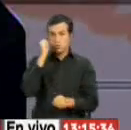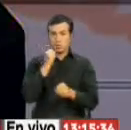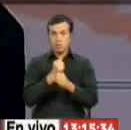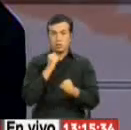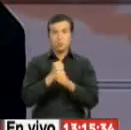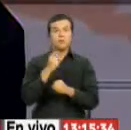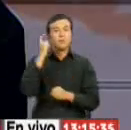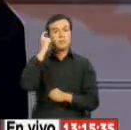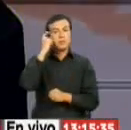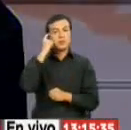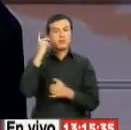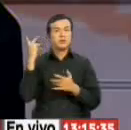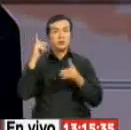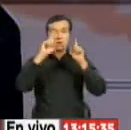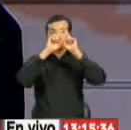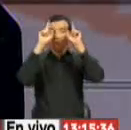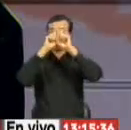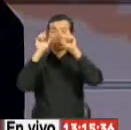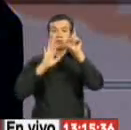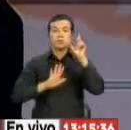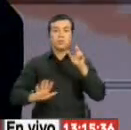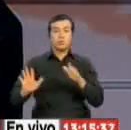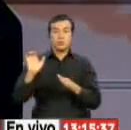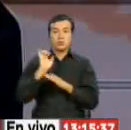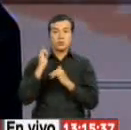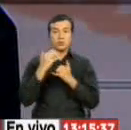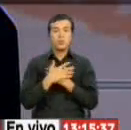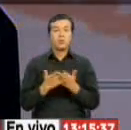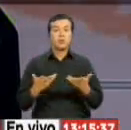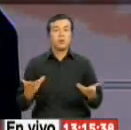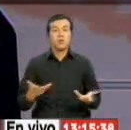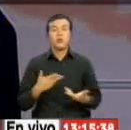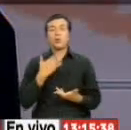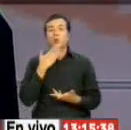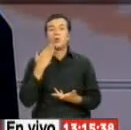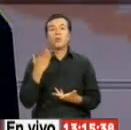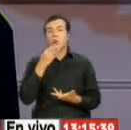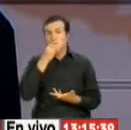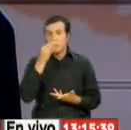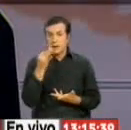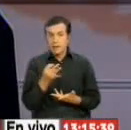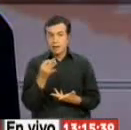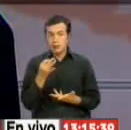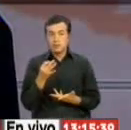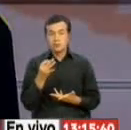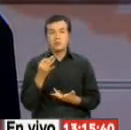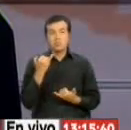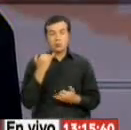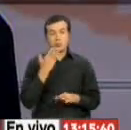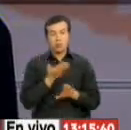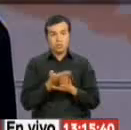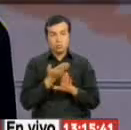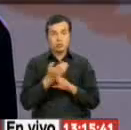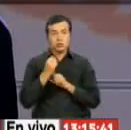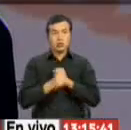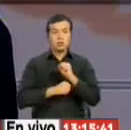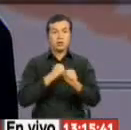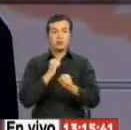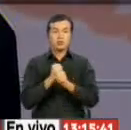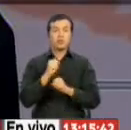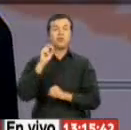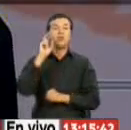que la posición del empresariado ecuatoriano en este momento no se sigue con la realidad y el planteamiento que hicieron en el año